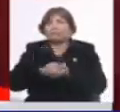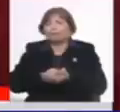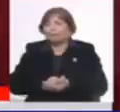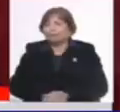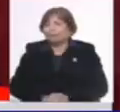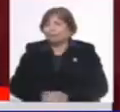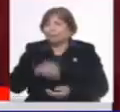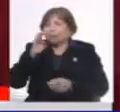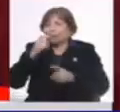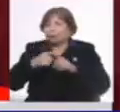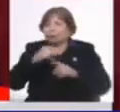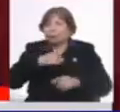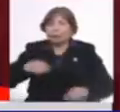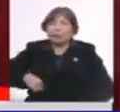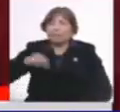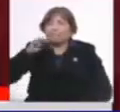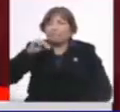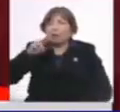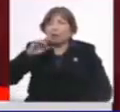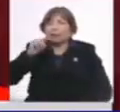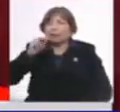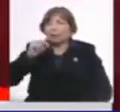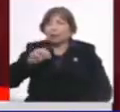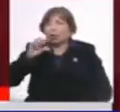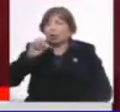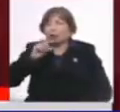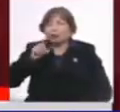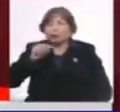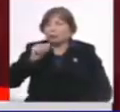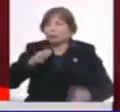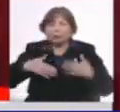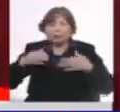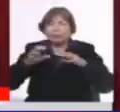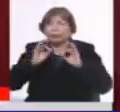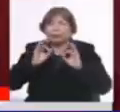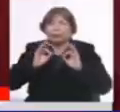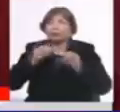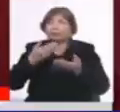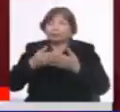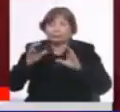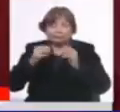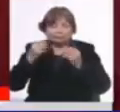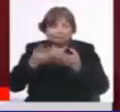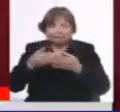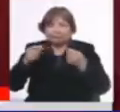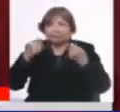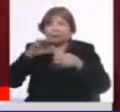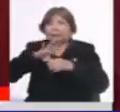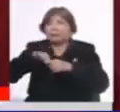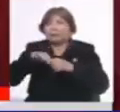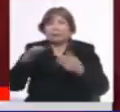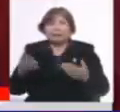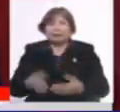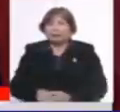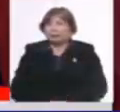el exministro Mariano González realmente no podemos hacer nada. Llegamos a fiestas patrias,